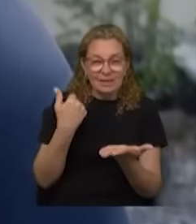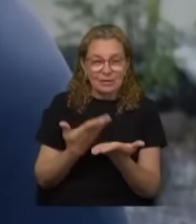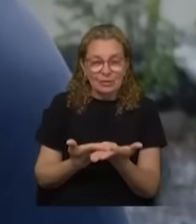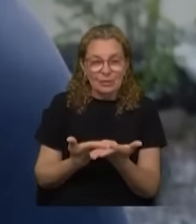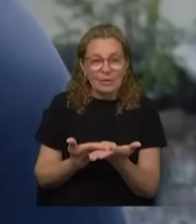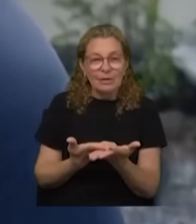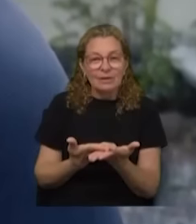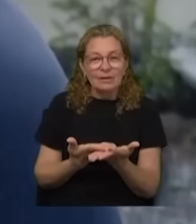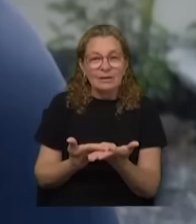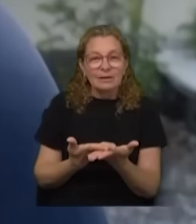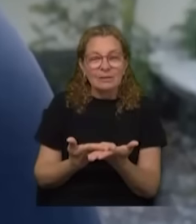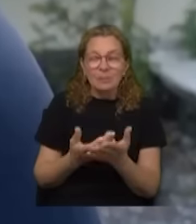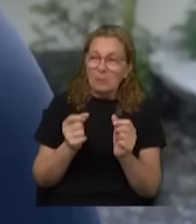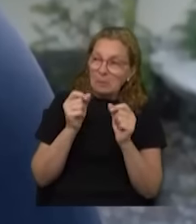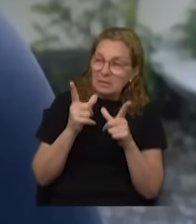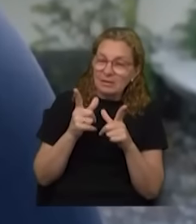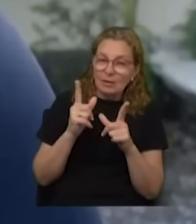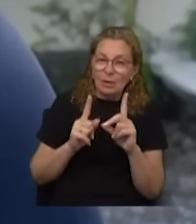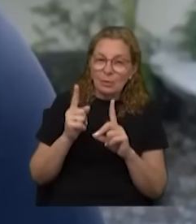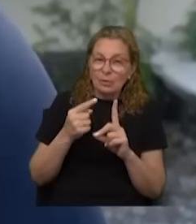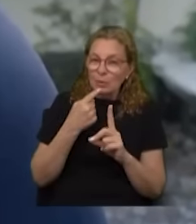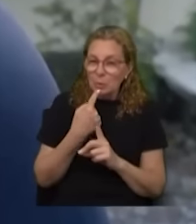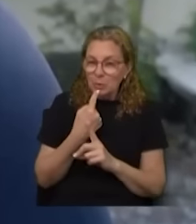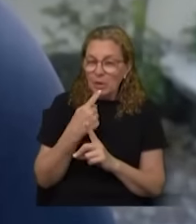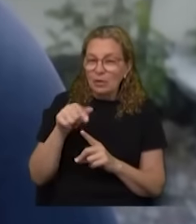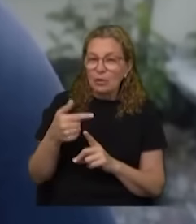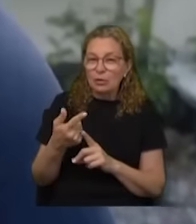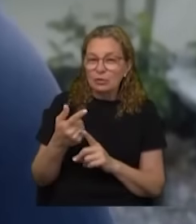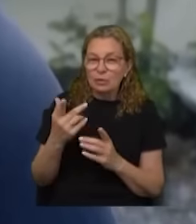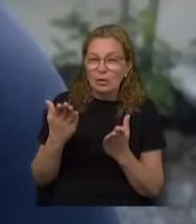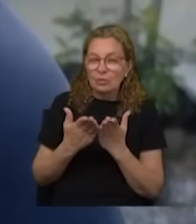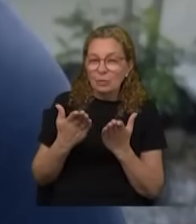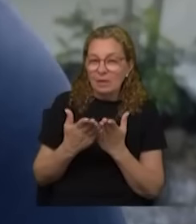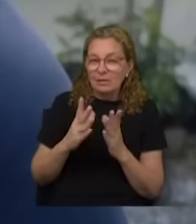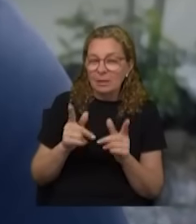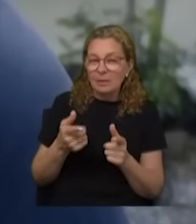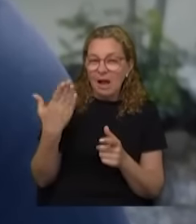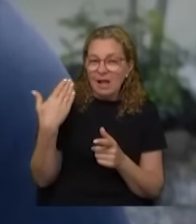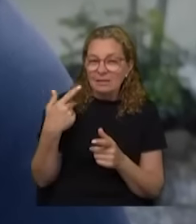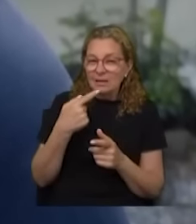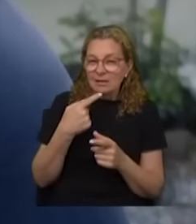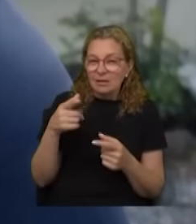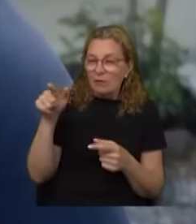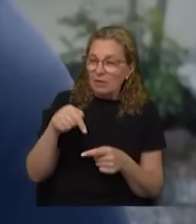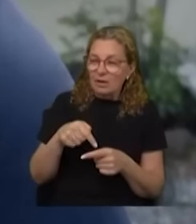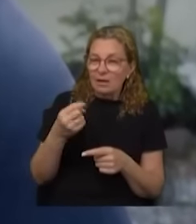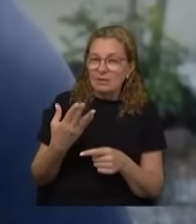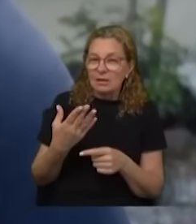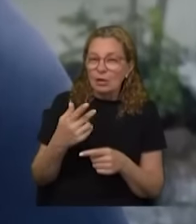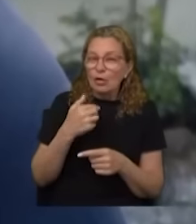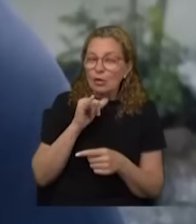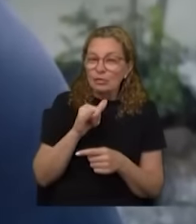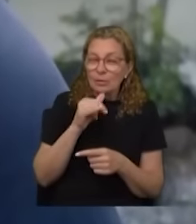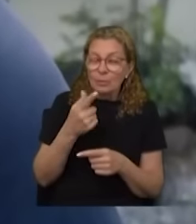bueno en este caso llama la atención y ha tenido algunos cuestionamientos por parte de otros exalumnos y alumnas esta convocatoria que se hace contados un poco el origen